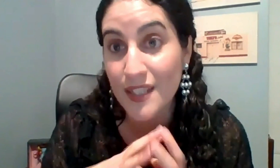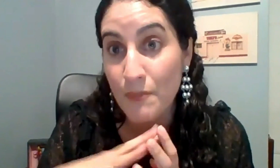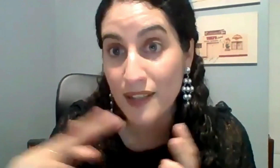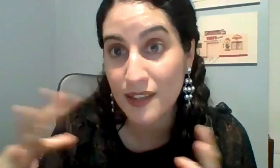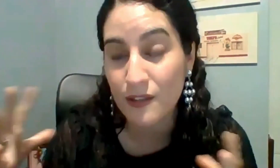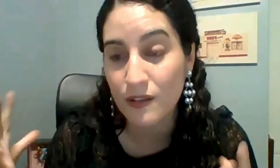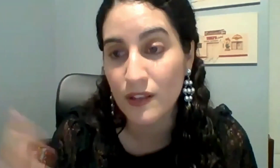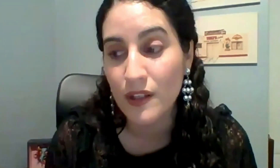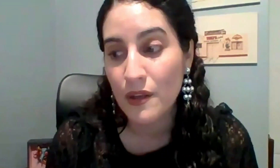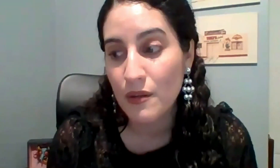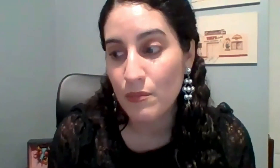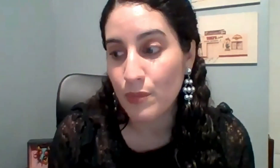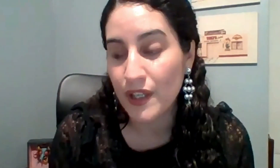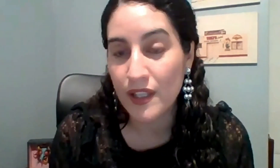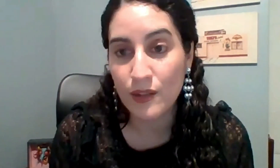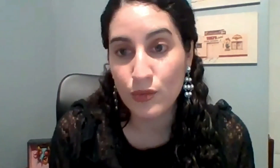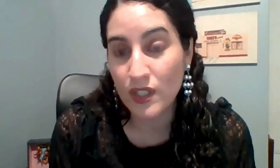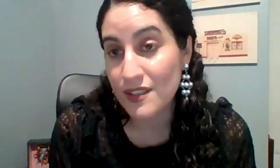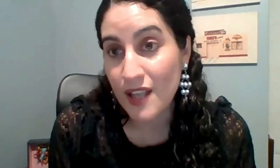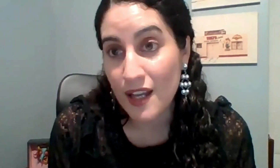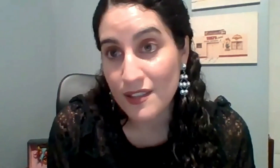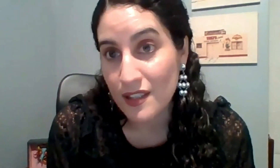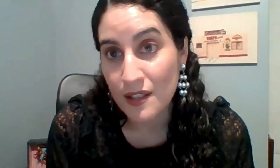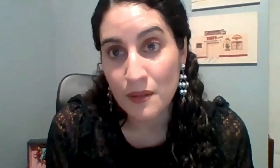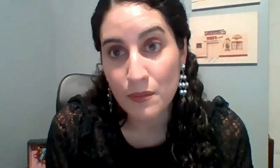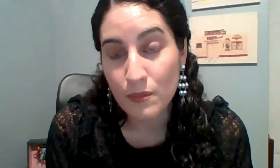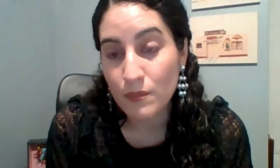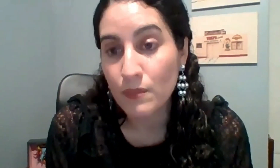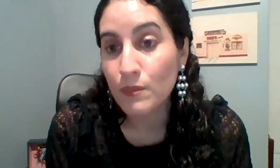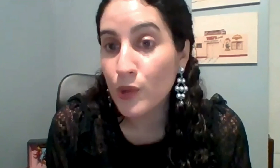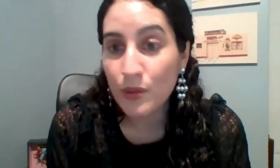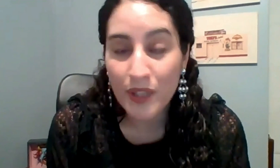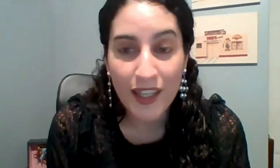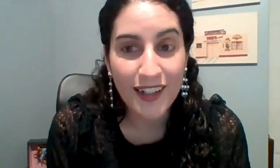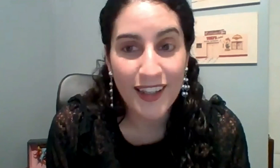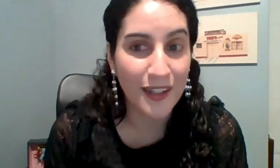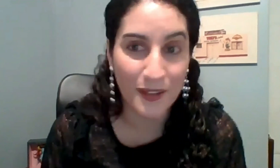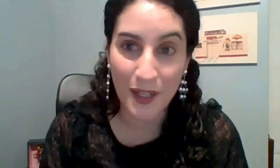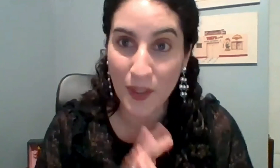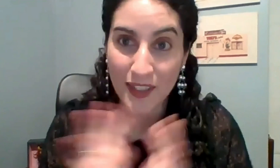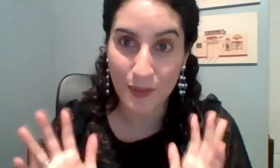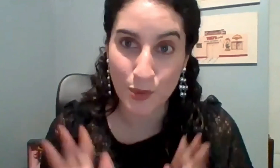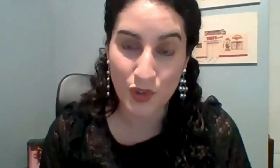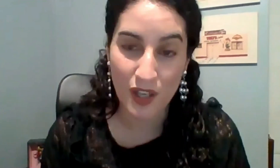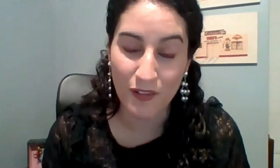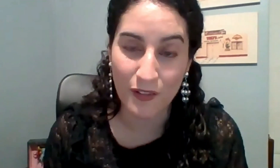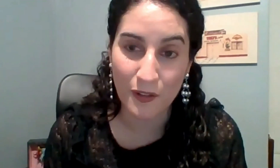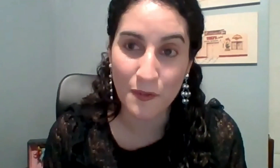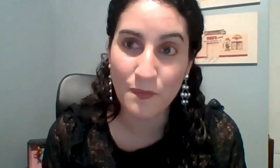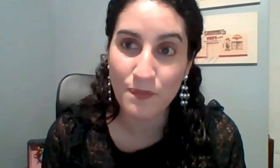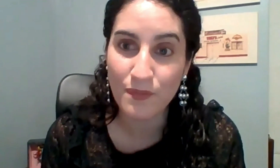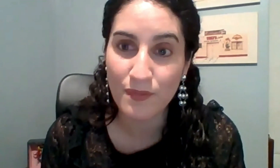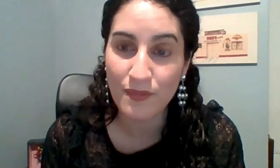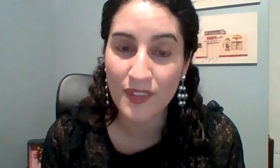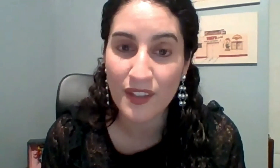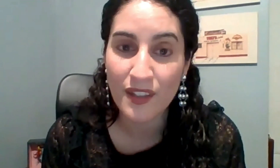análisis temático puede utilizarse muy bien en cualquier museo,